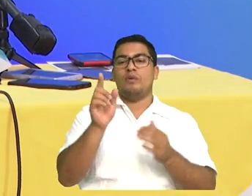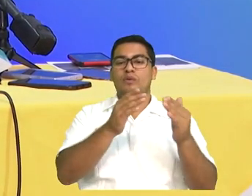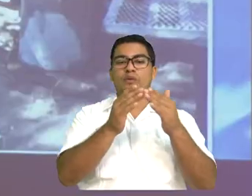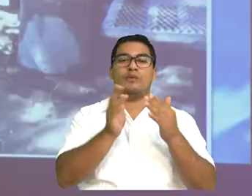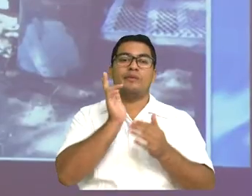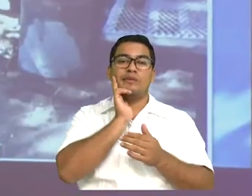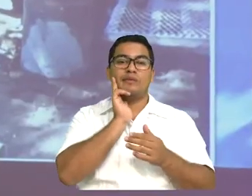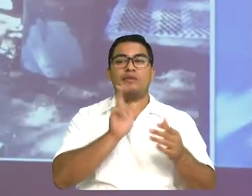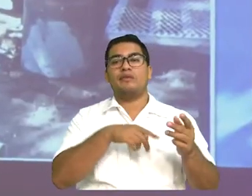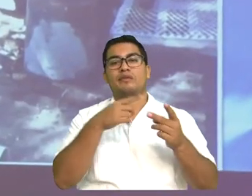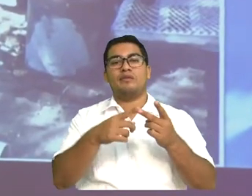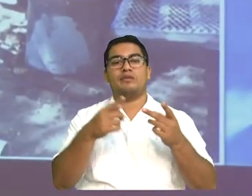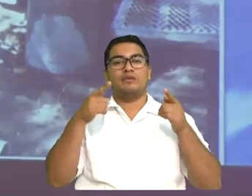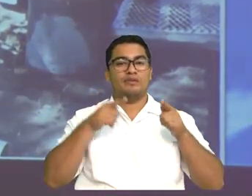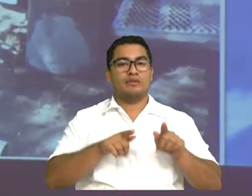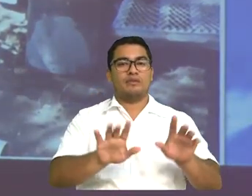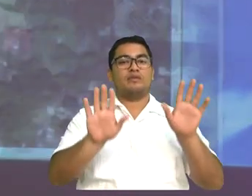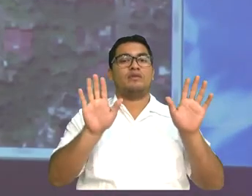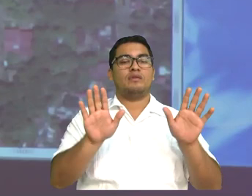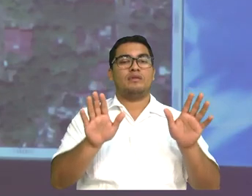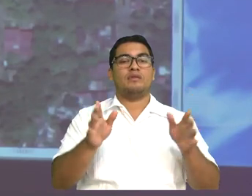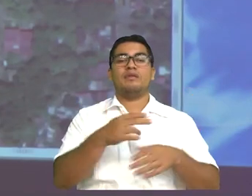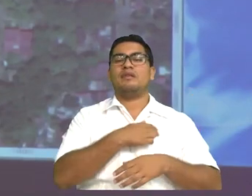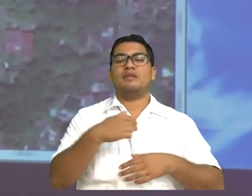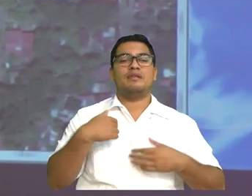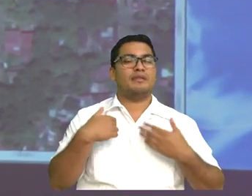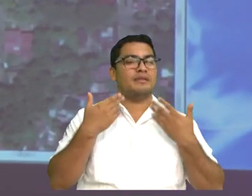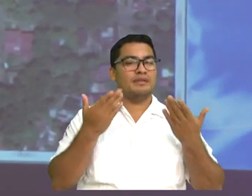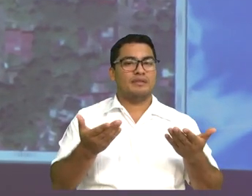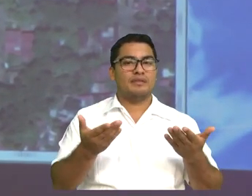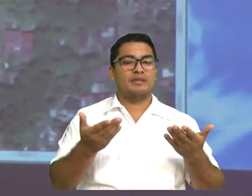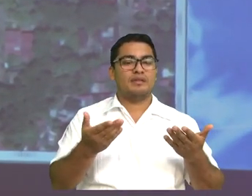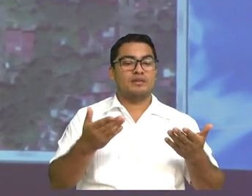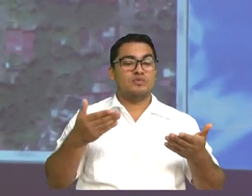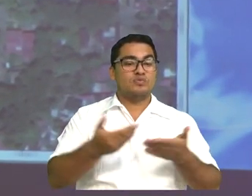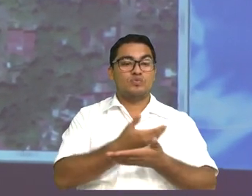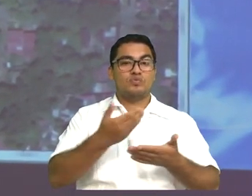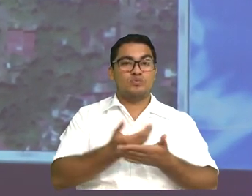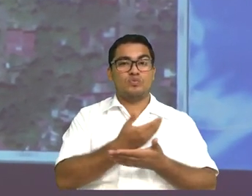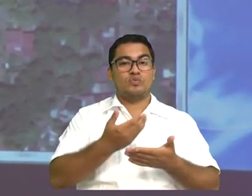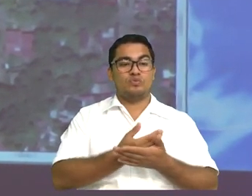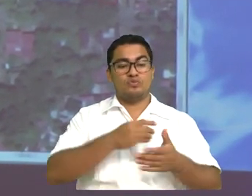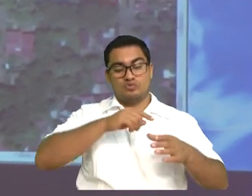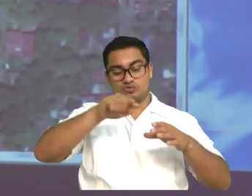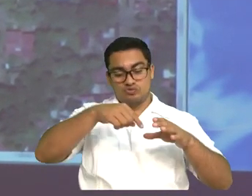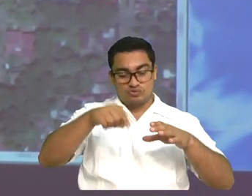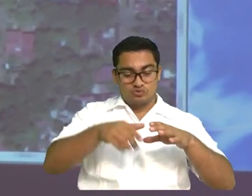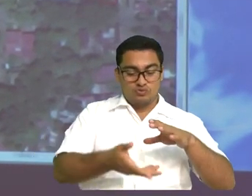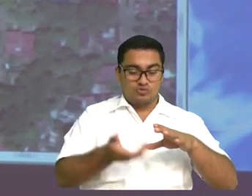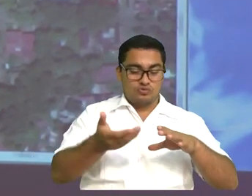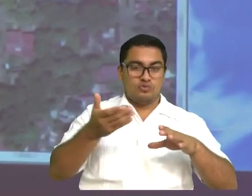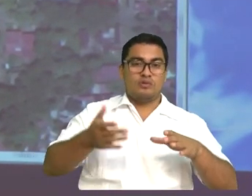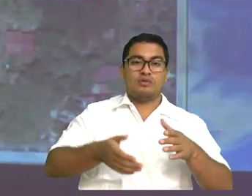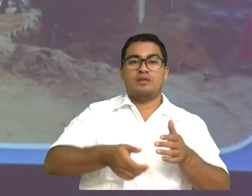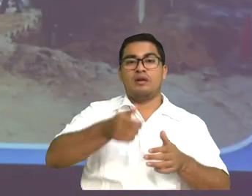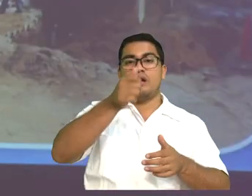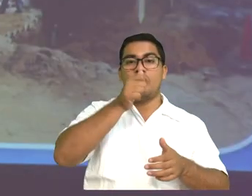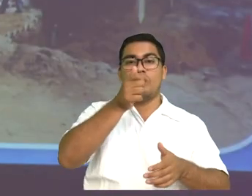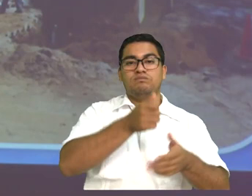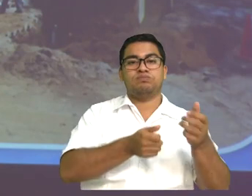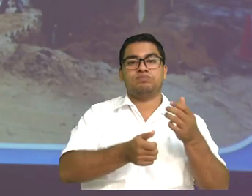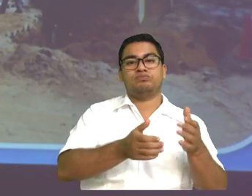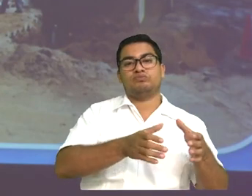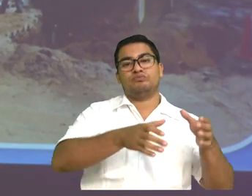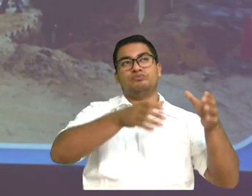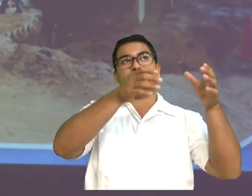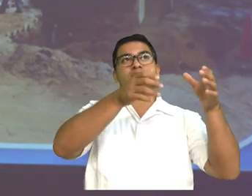y otro en Ticuantepe, para los cuales se realizará la perforación de nuevos pozos. Nos hemos propuesto como una meta tener estos